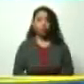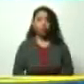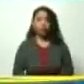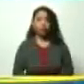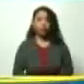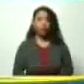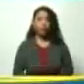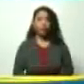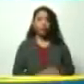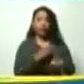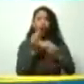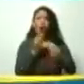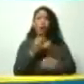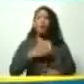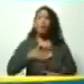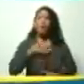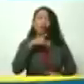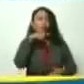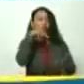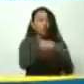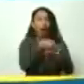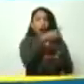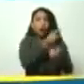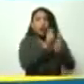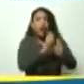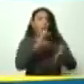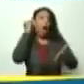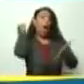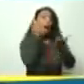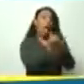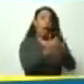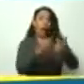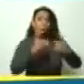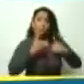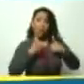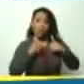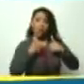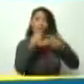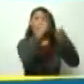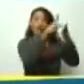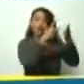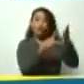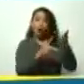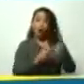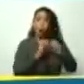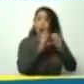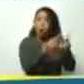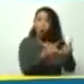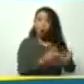¿Cómo se puede llamar que ellos hayan tratado de asesinarme en varias oportunidades?